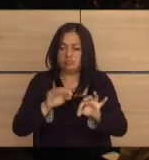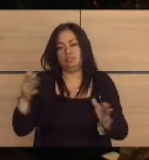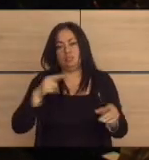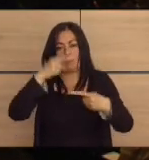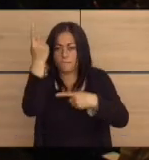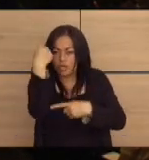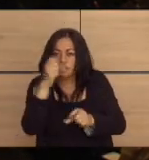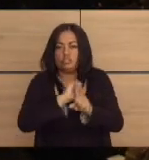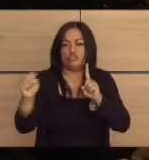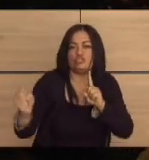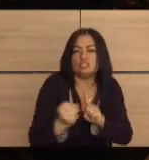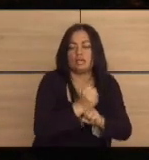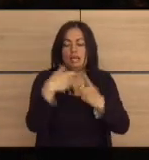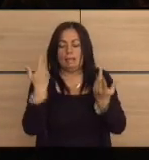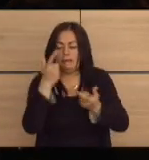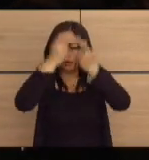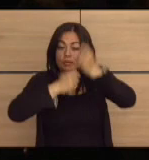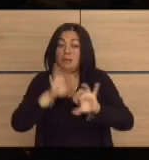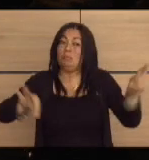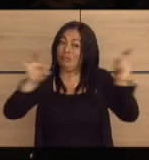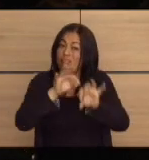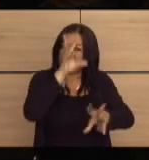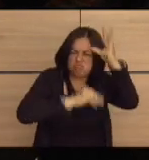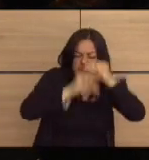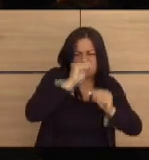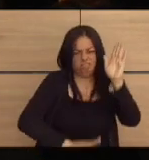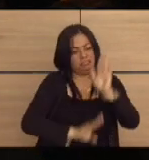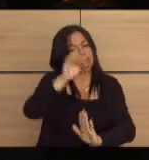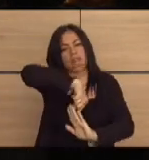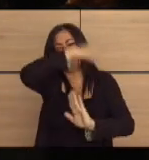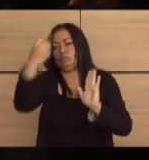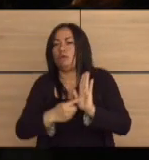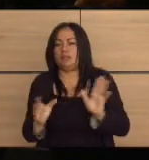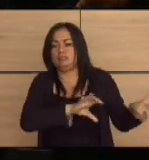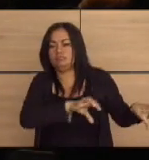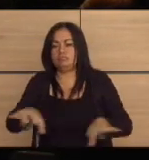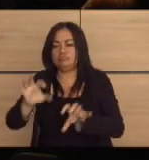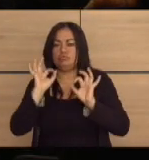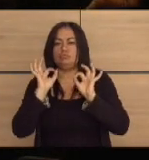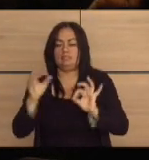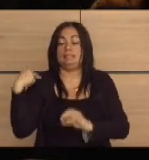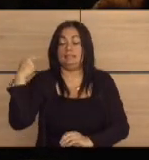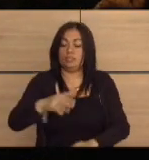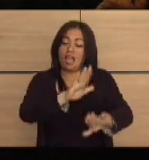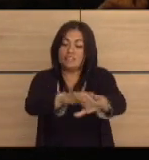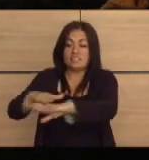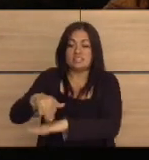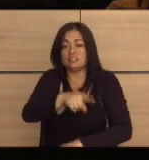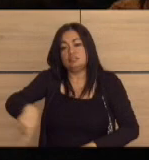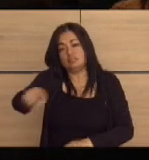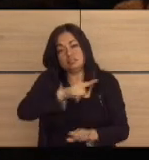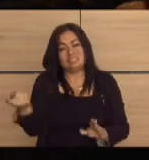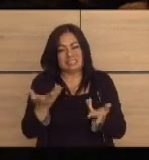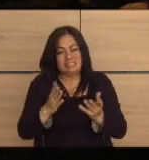políticos y económicos fundamentales para el estudio y el análisis de los hechos históricos. Ese es el llamado y yo creo que será el principio de